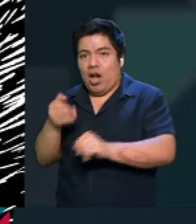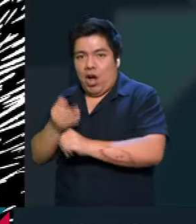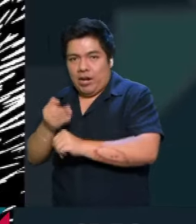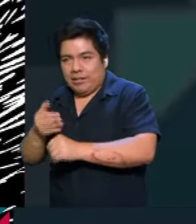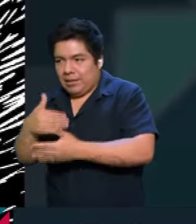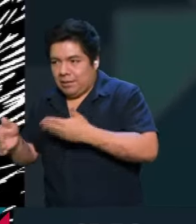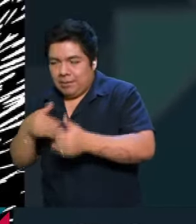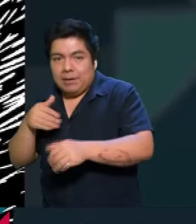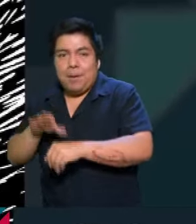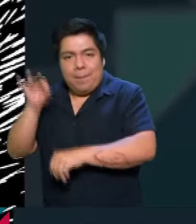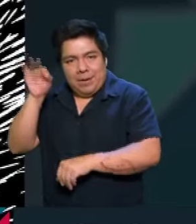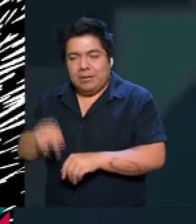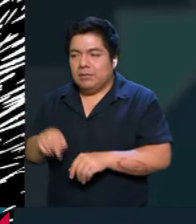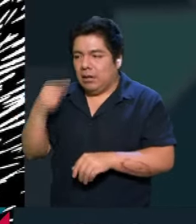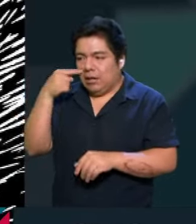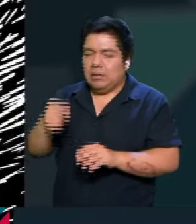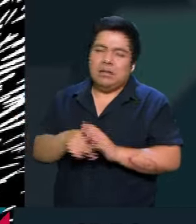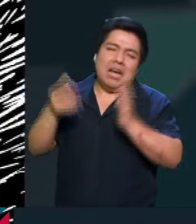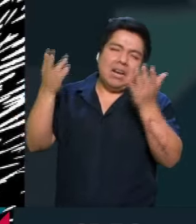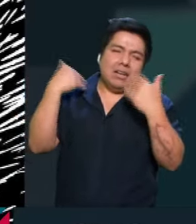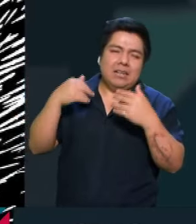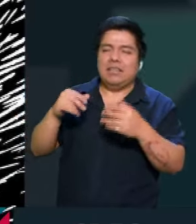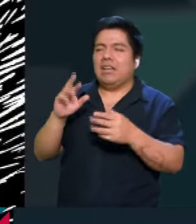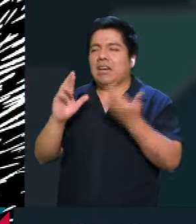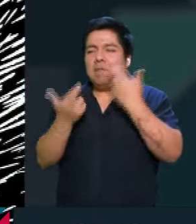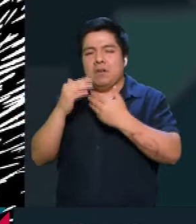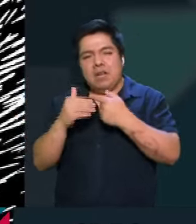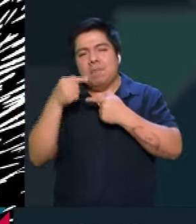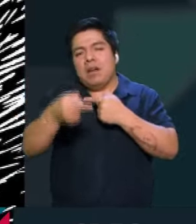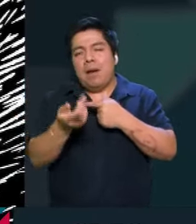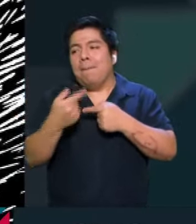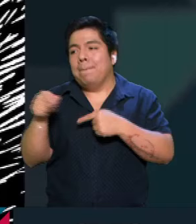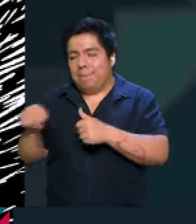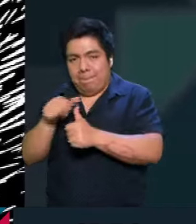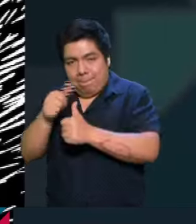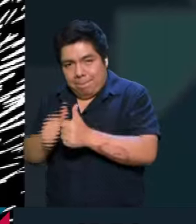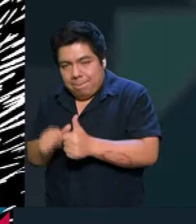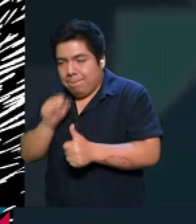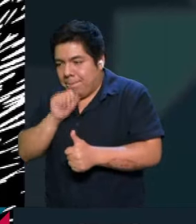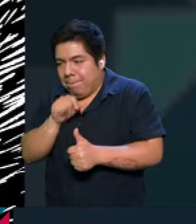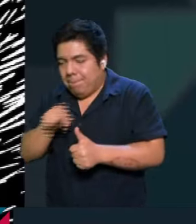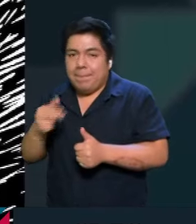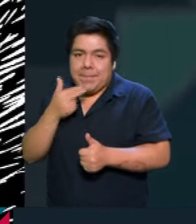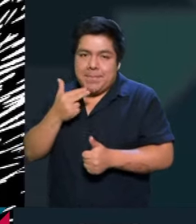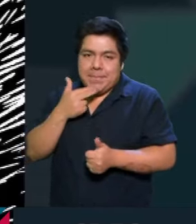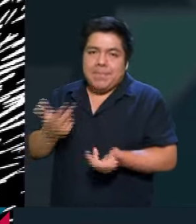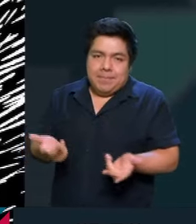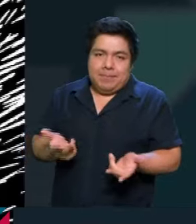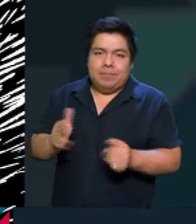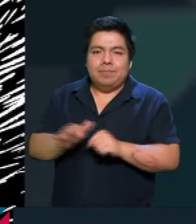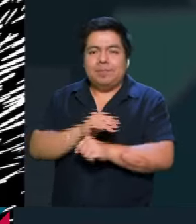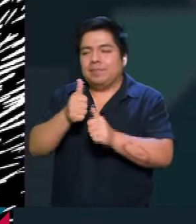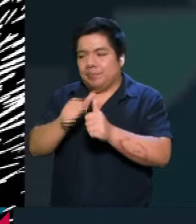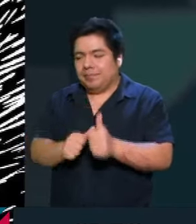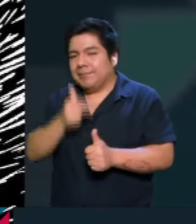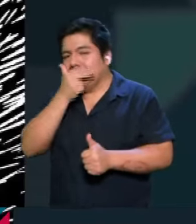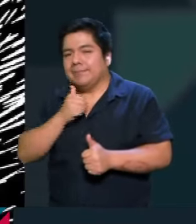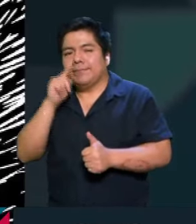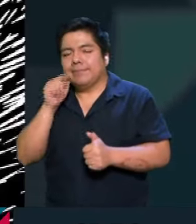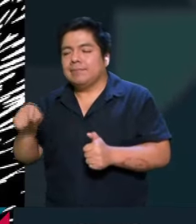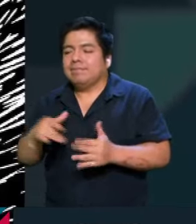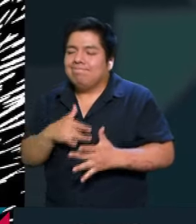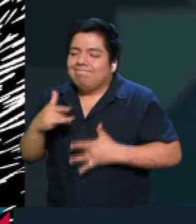que nunca, porque esta característica es muy de la post-revolución y demás, pero hoy hay muchos, claro, artistas que siguen utilizando. Claro, porque por una parte hay artistas que entienden muy bien